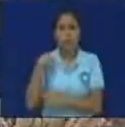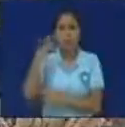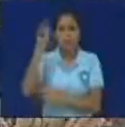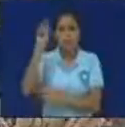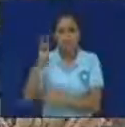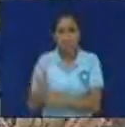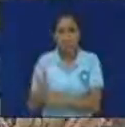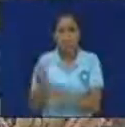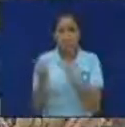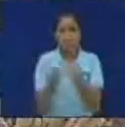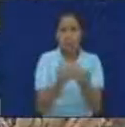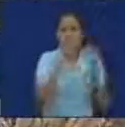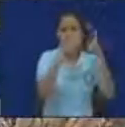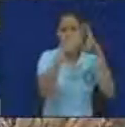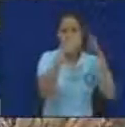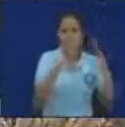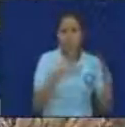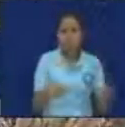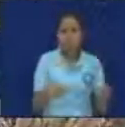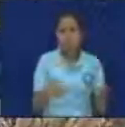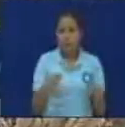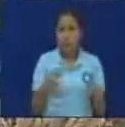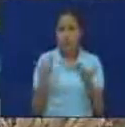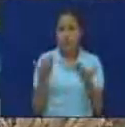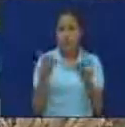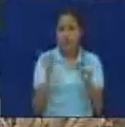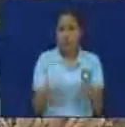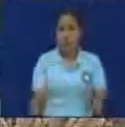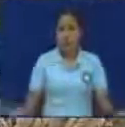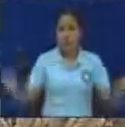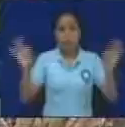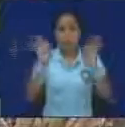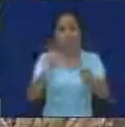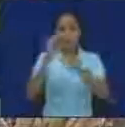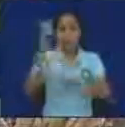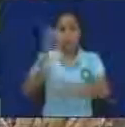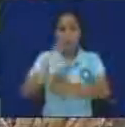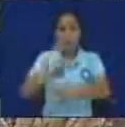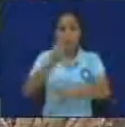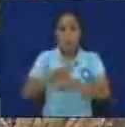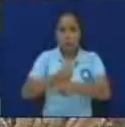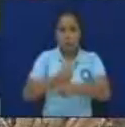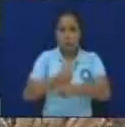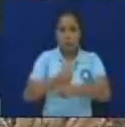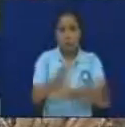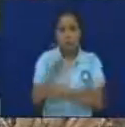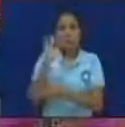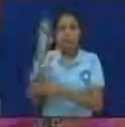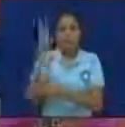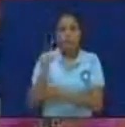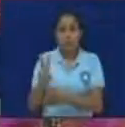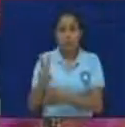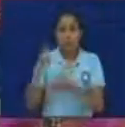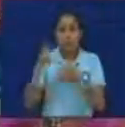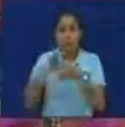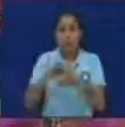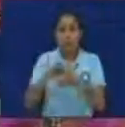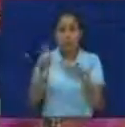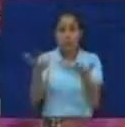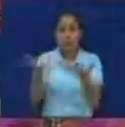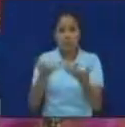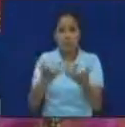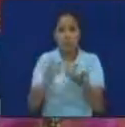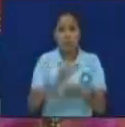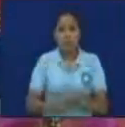yo me reúno con ellos, ellos me manifiestan el interés de trabajar también con Venezuela, invertir allá en todos los